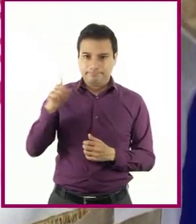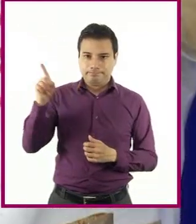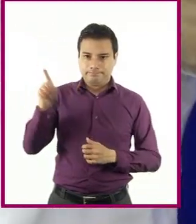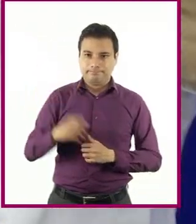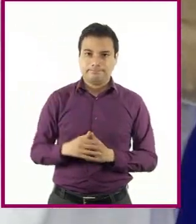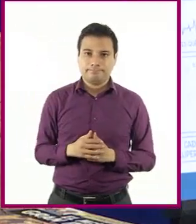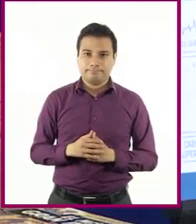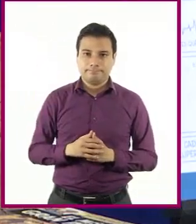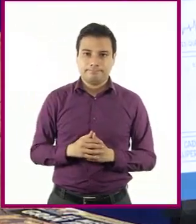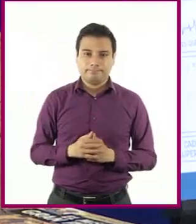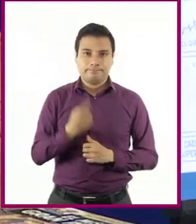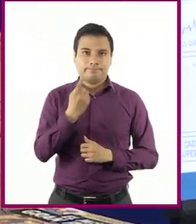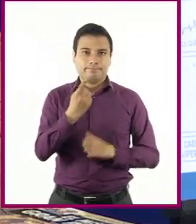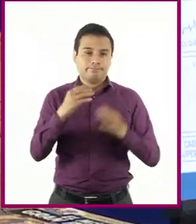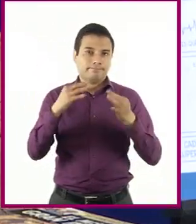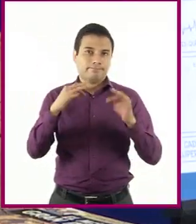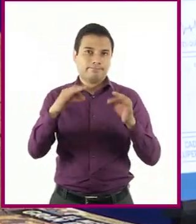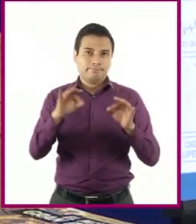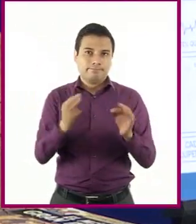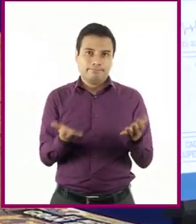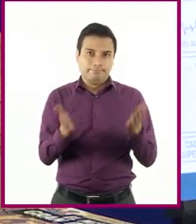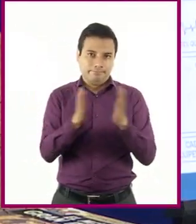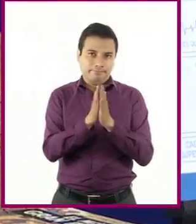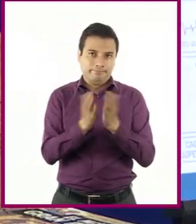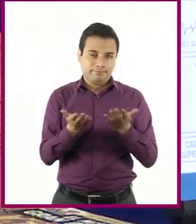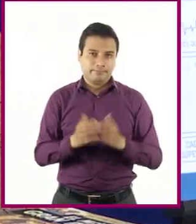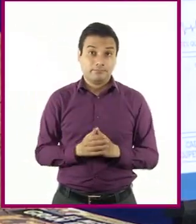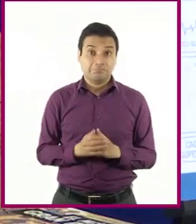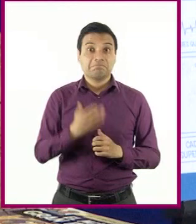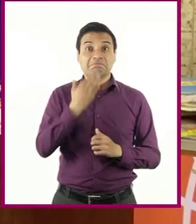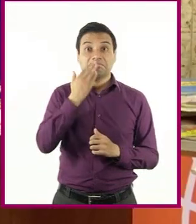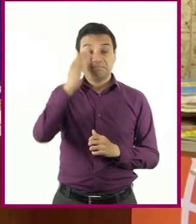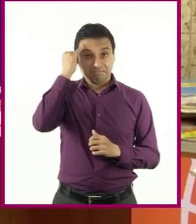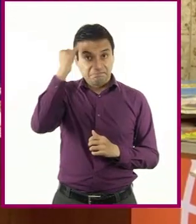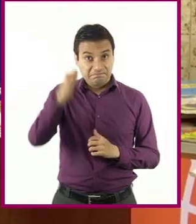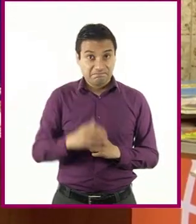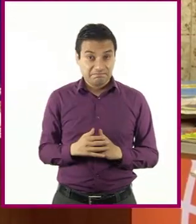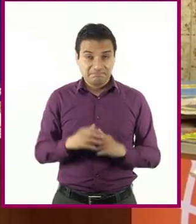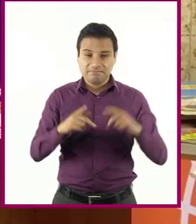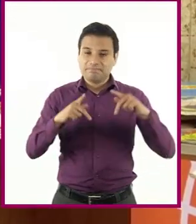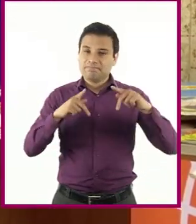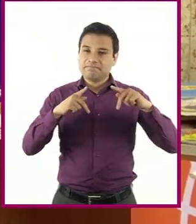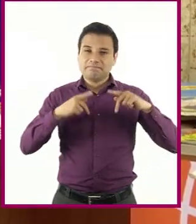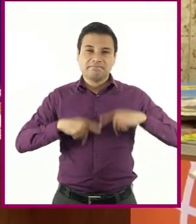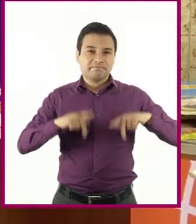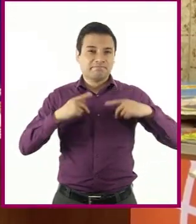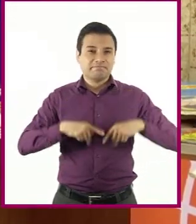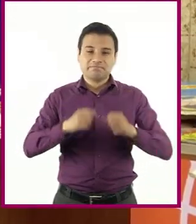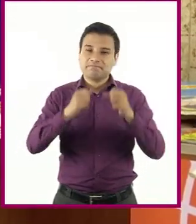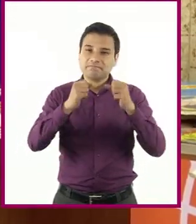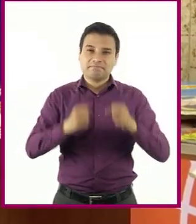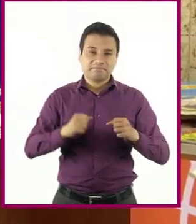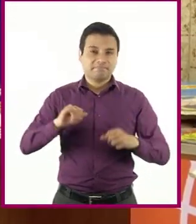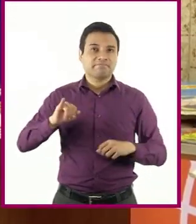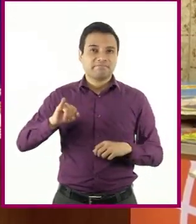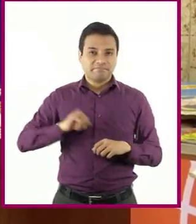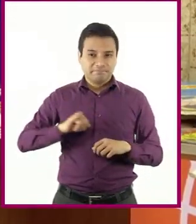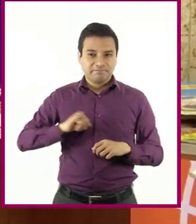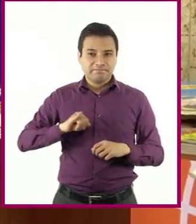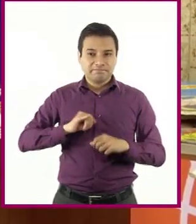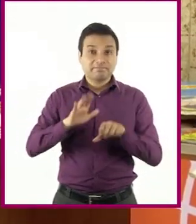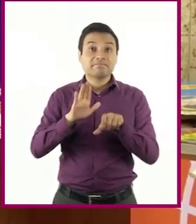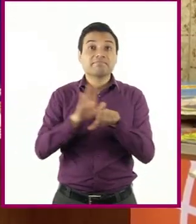hoja tamaño carta, doblada a la mitad. ¡Qué gran idea! La gente va a interesarse, sobre todo porque es